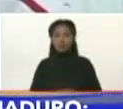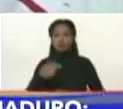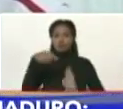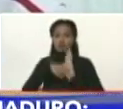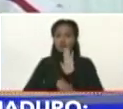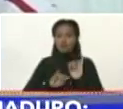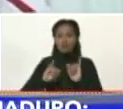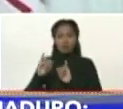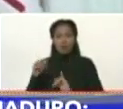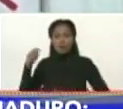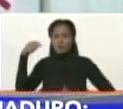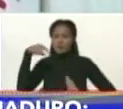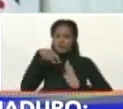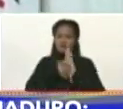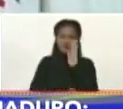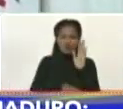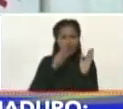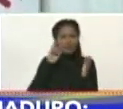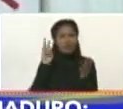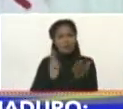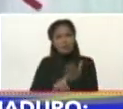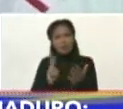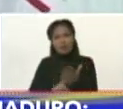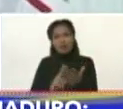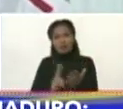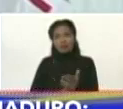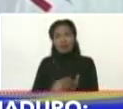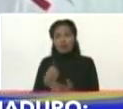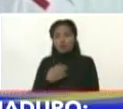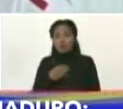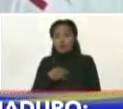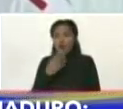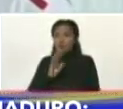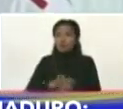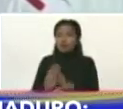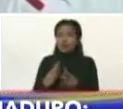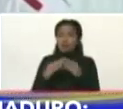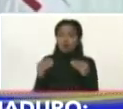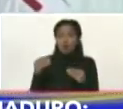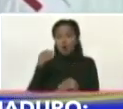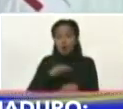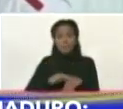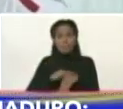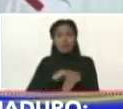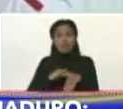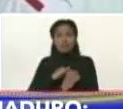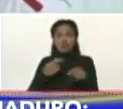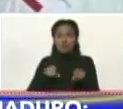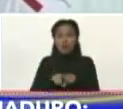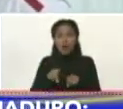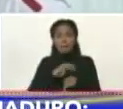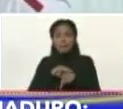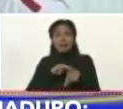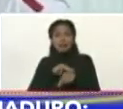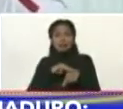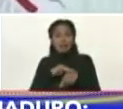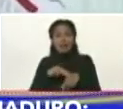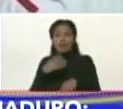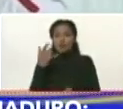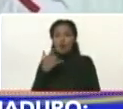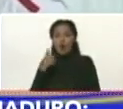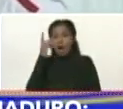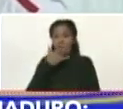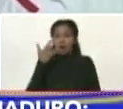Profundo, profundamente. No puede ser, porque todos los ministerios son afro. Todos los ministerios son del